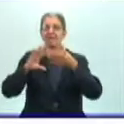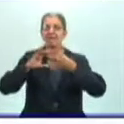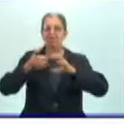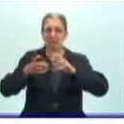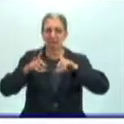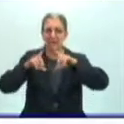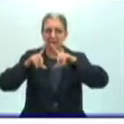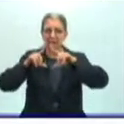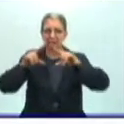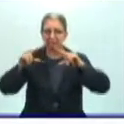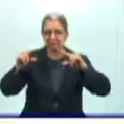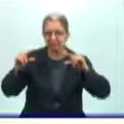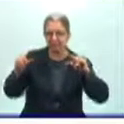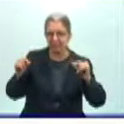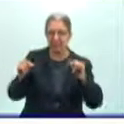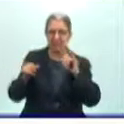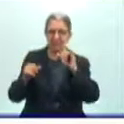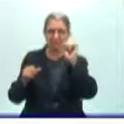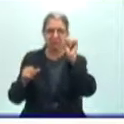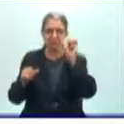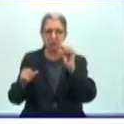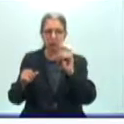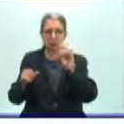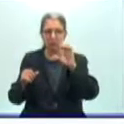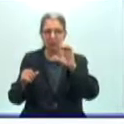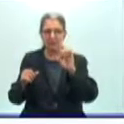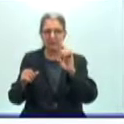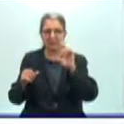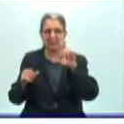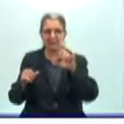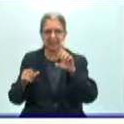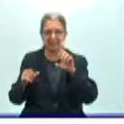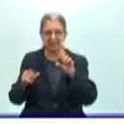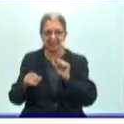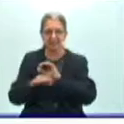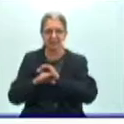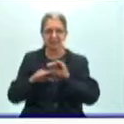un triángulo isósceles. Con tu figura de